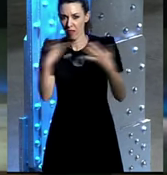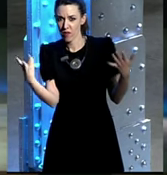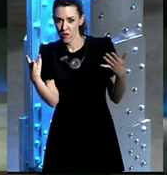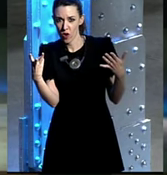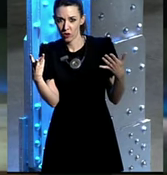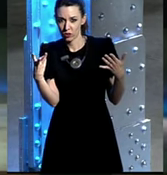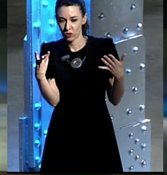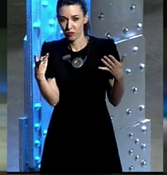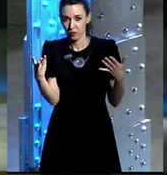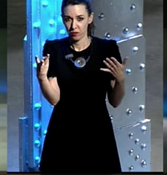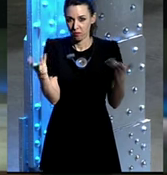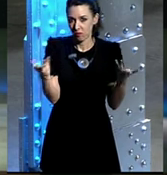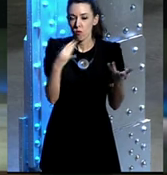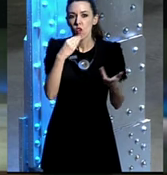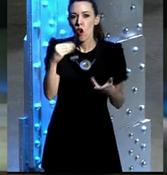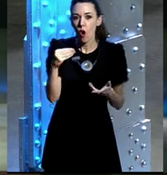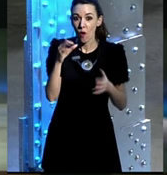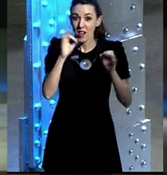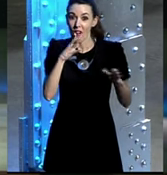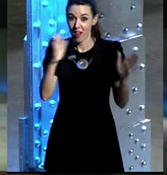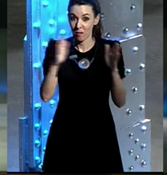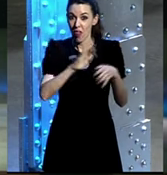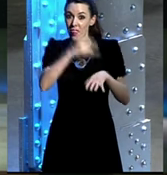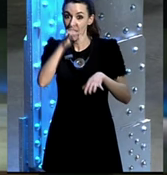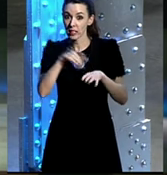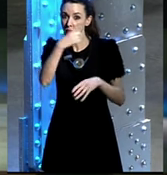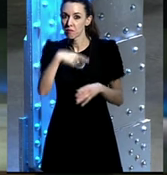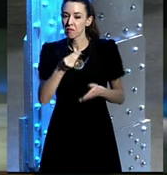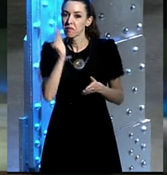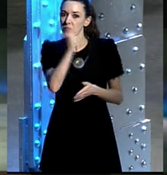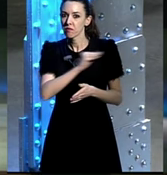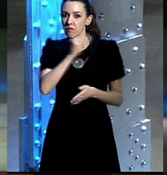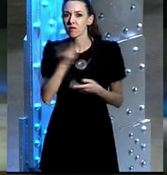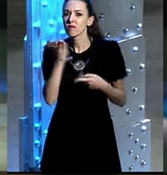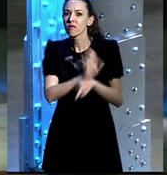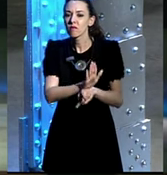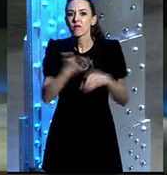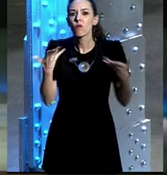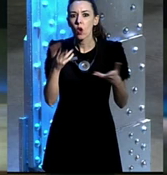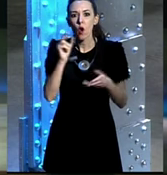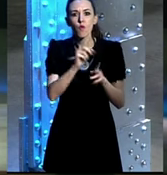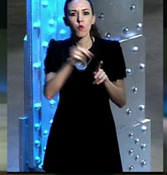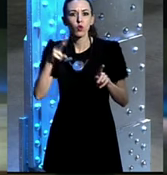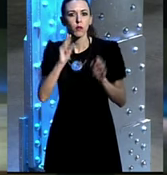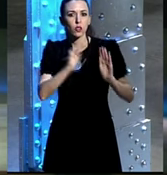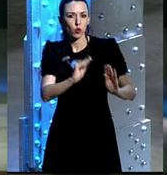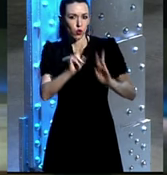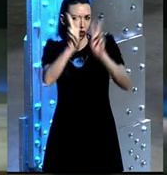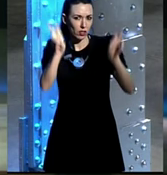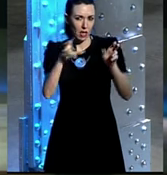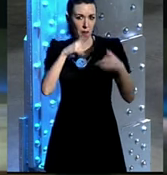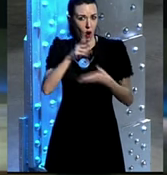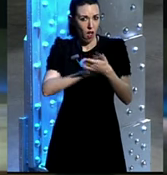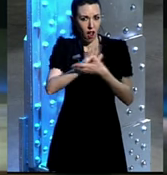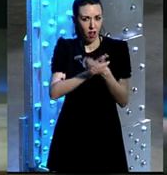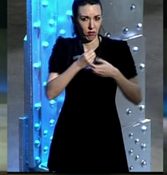años, jóvenes de la era digital. Ellos plantearán y nos mostrarán cuál es su punto de vista sobre los temas que vamos a